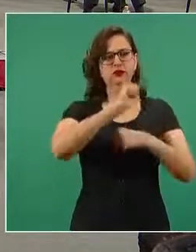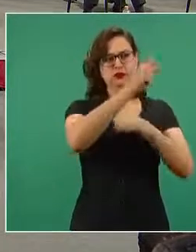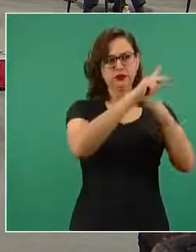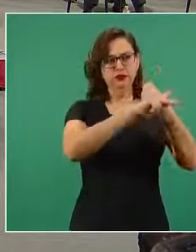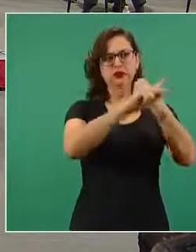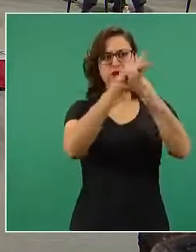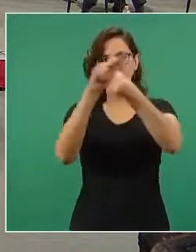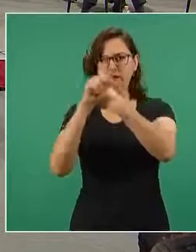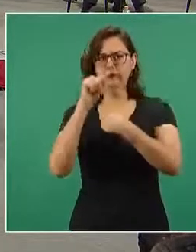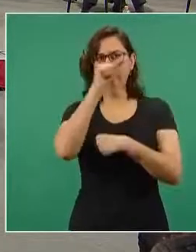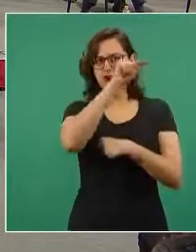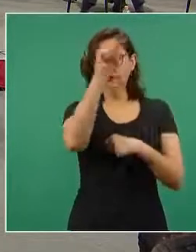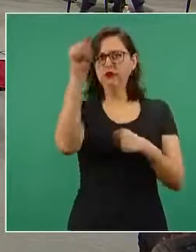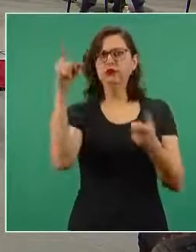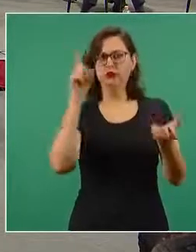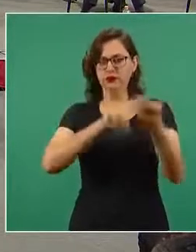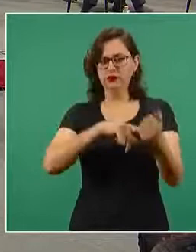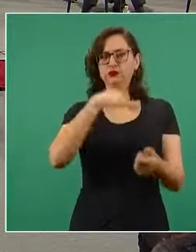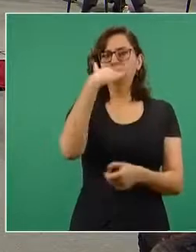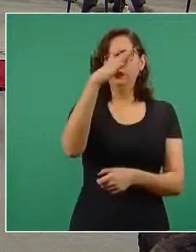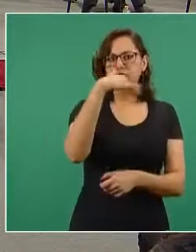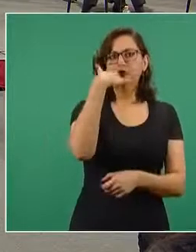pero